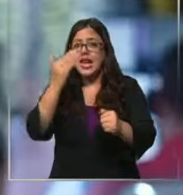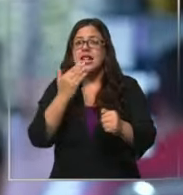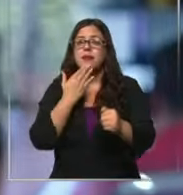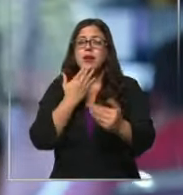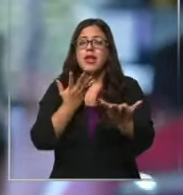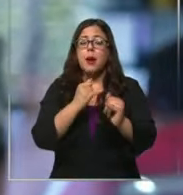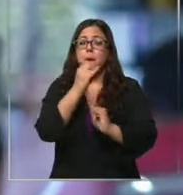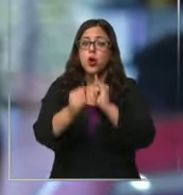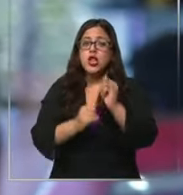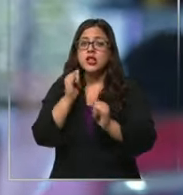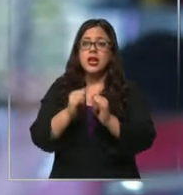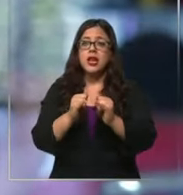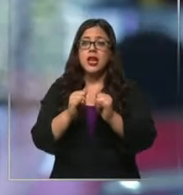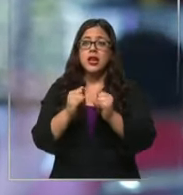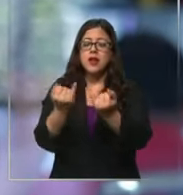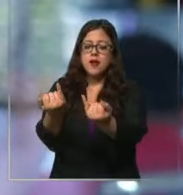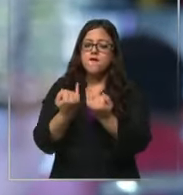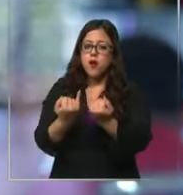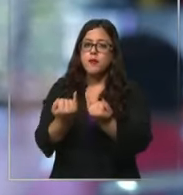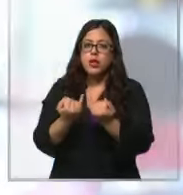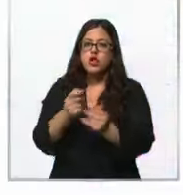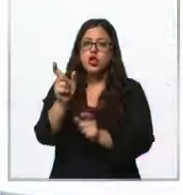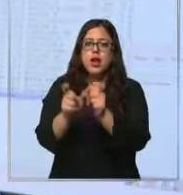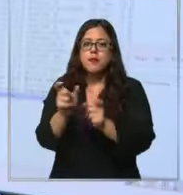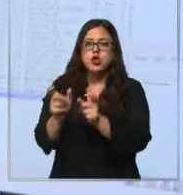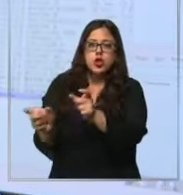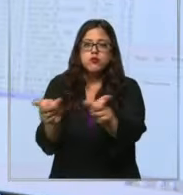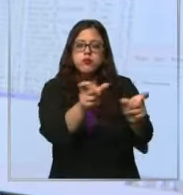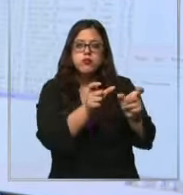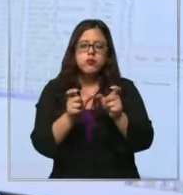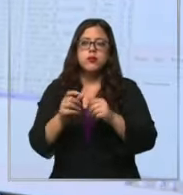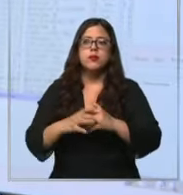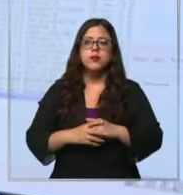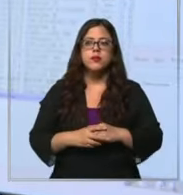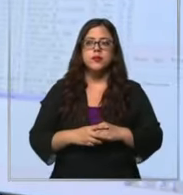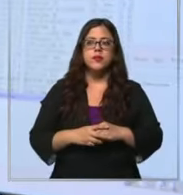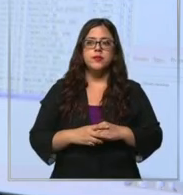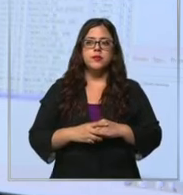plataforma en línea los reportes de nuestros inspectores.